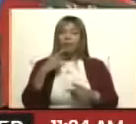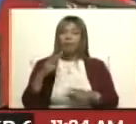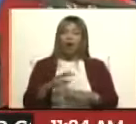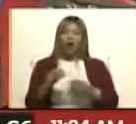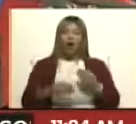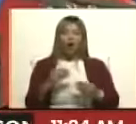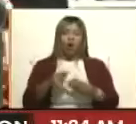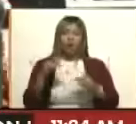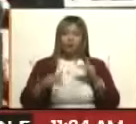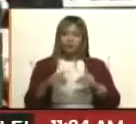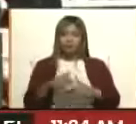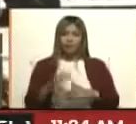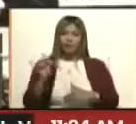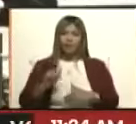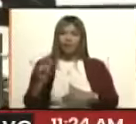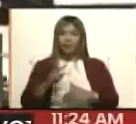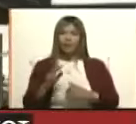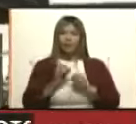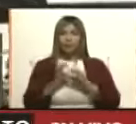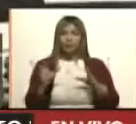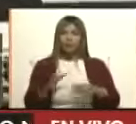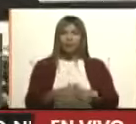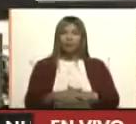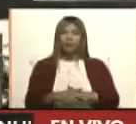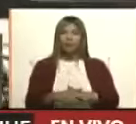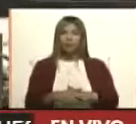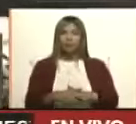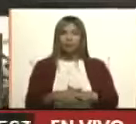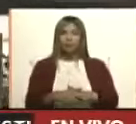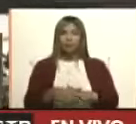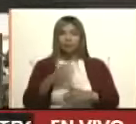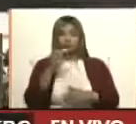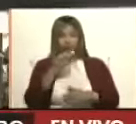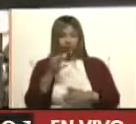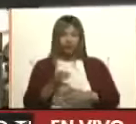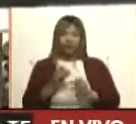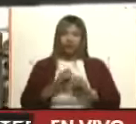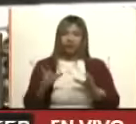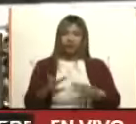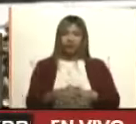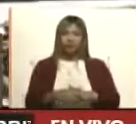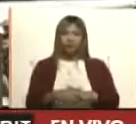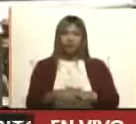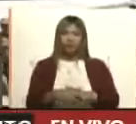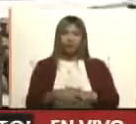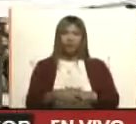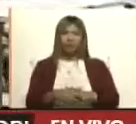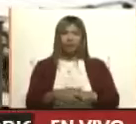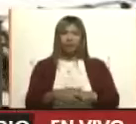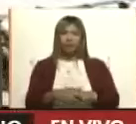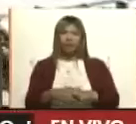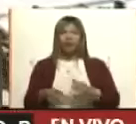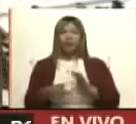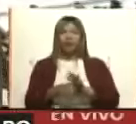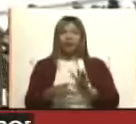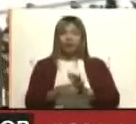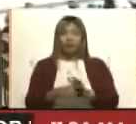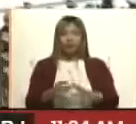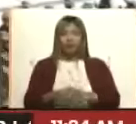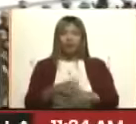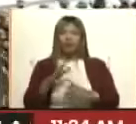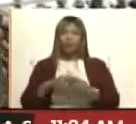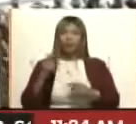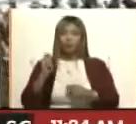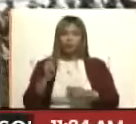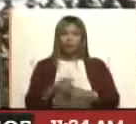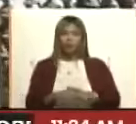hacen elecciones transparentes, verdaderamente transparentes, legal,